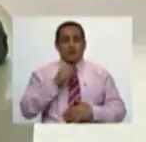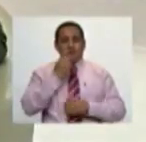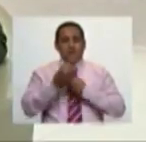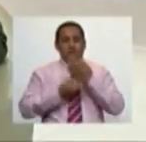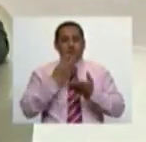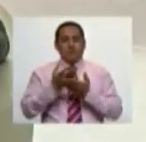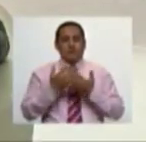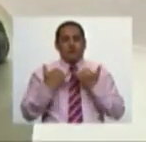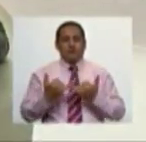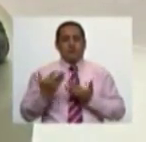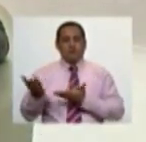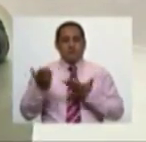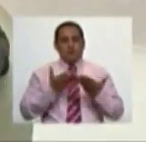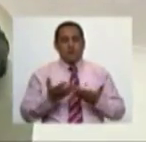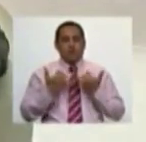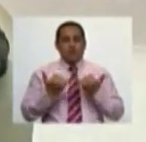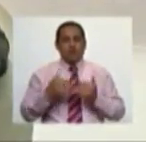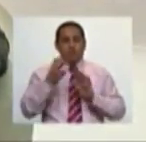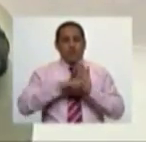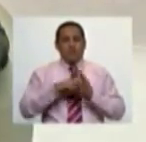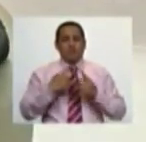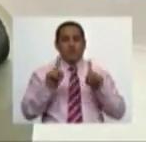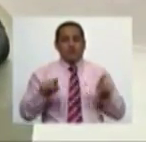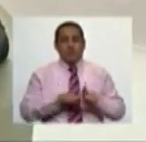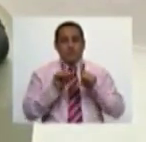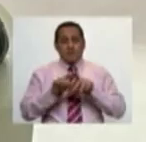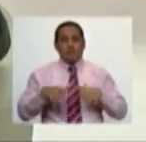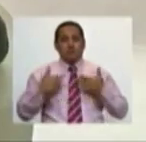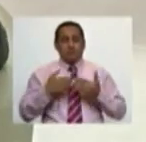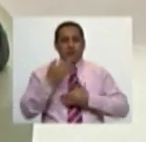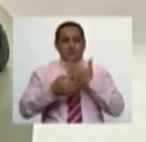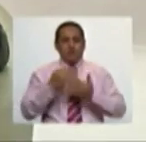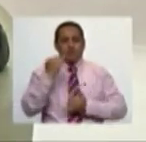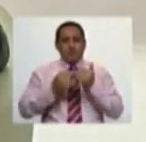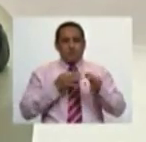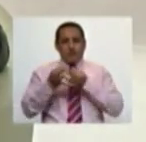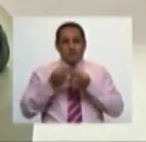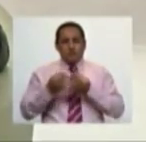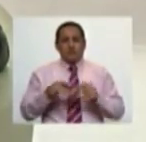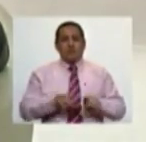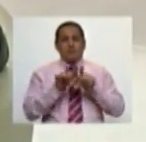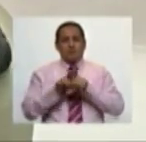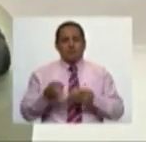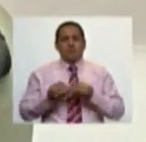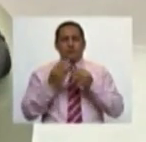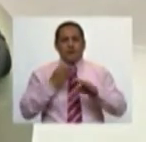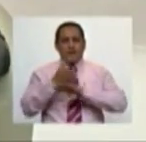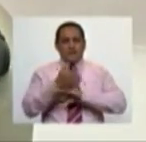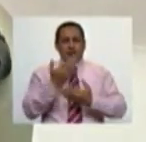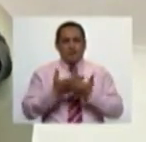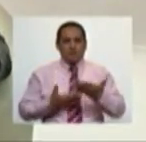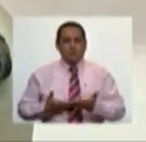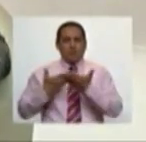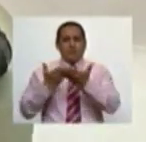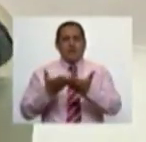Esos eran los comentarios de nuestros invitados en el programa, pero si es que podemos entrar en un último detalle, Felipe, y es por qué se interpone